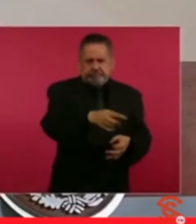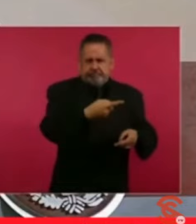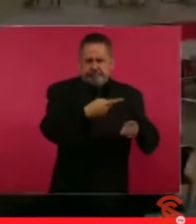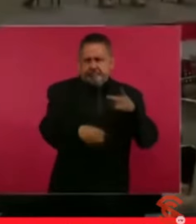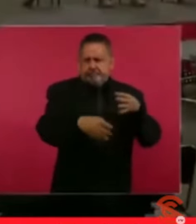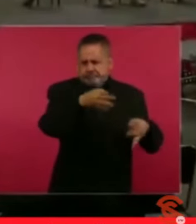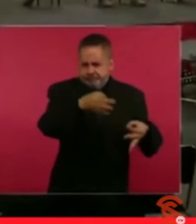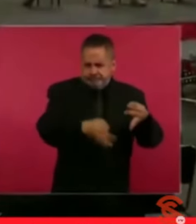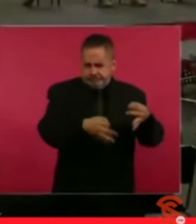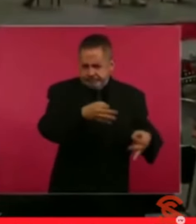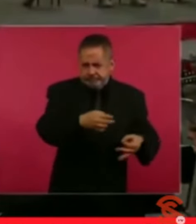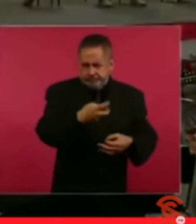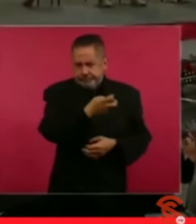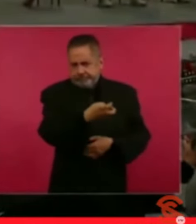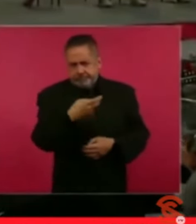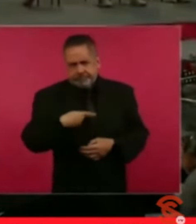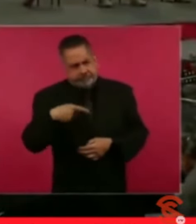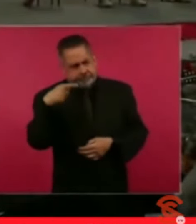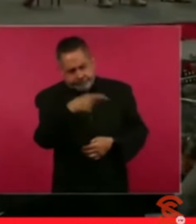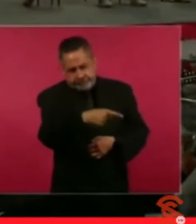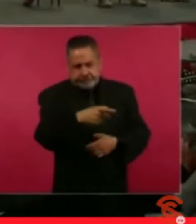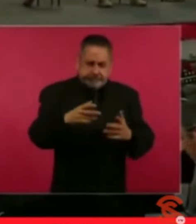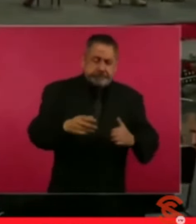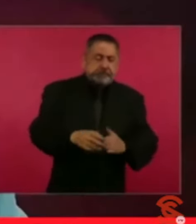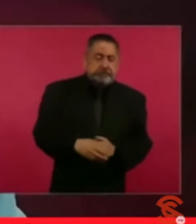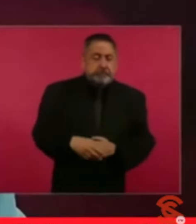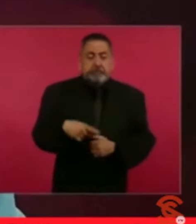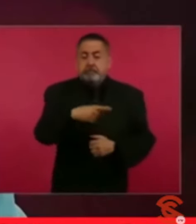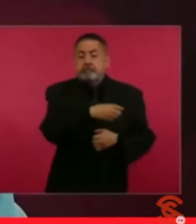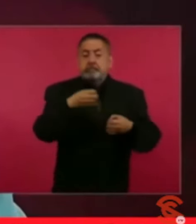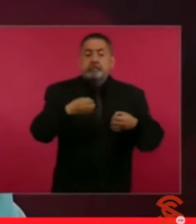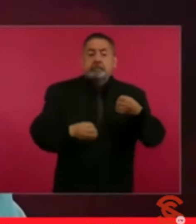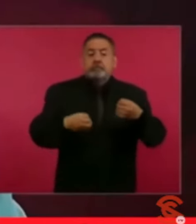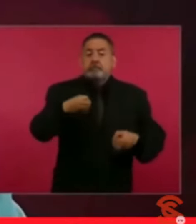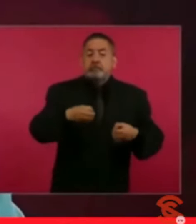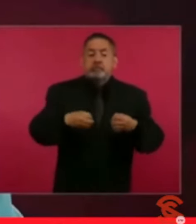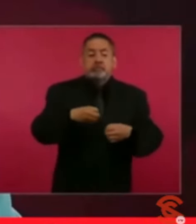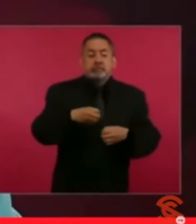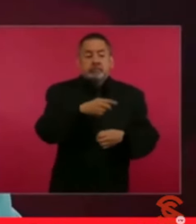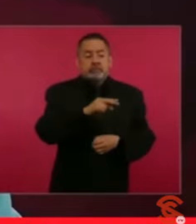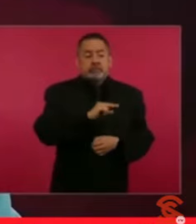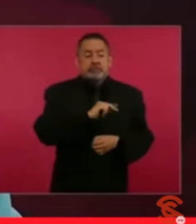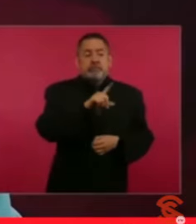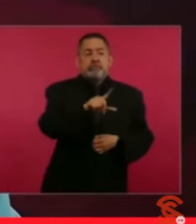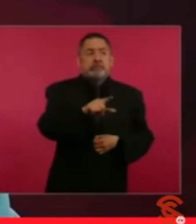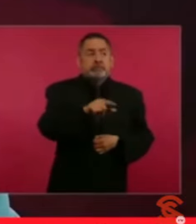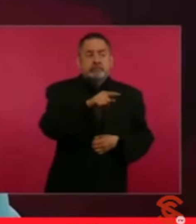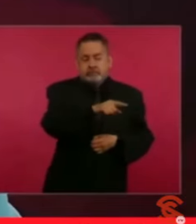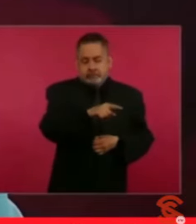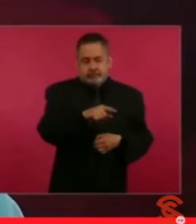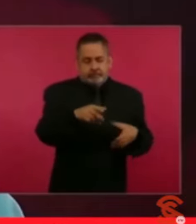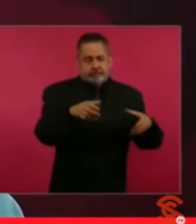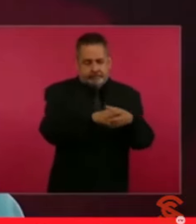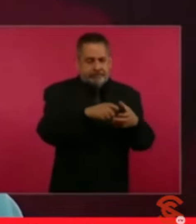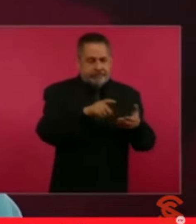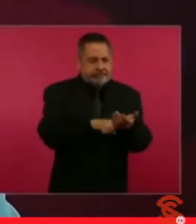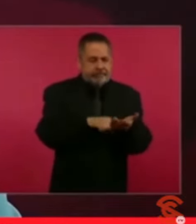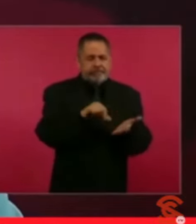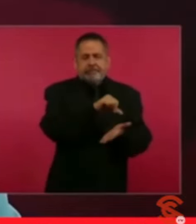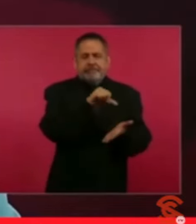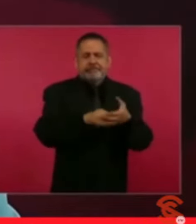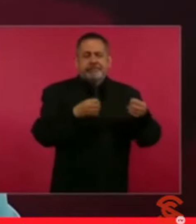a proceso de esta persona, el juez de distrito especializado en el sistema penal acusatorio del Centro de